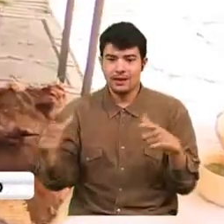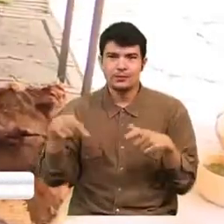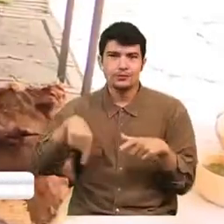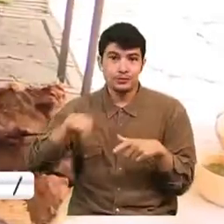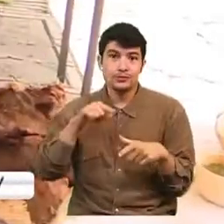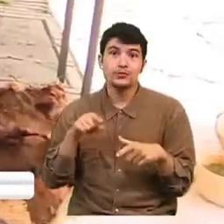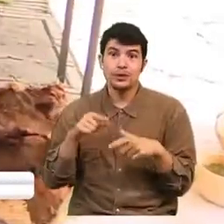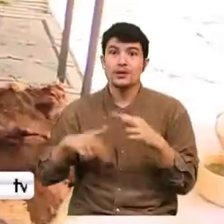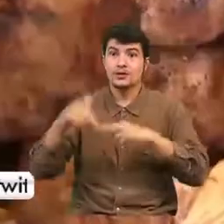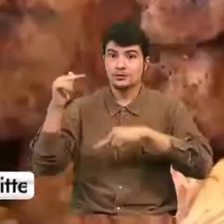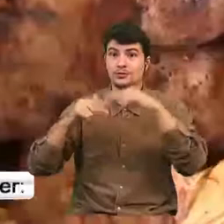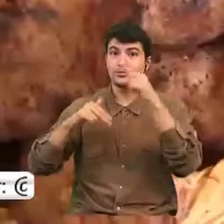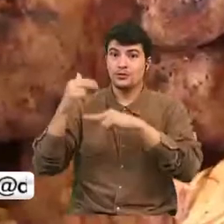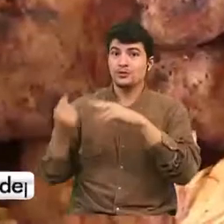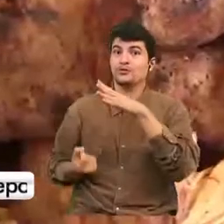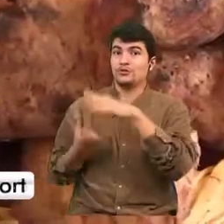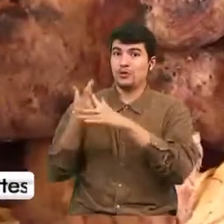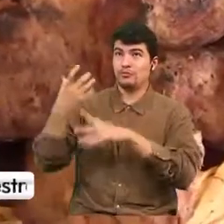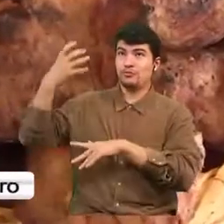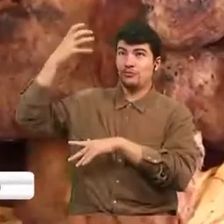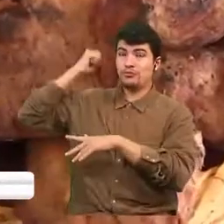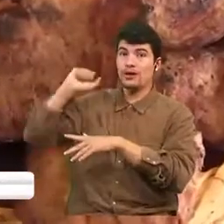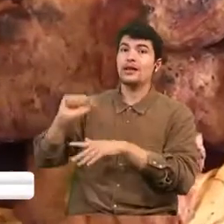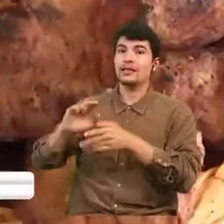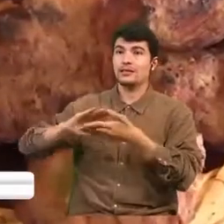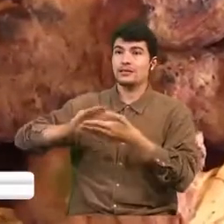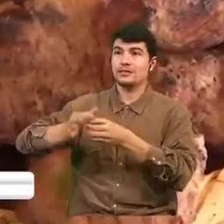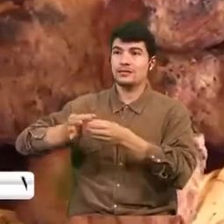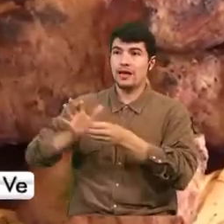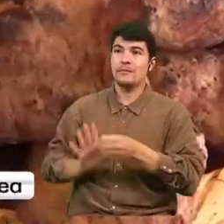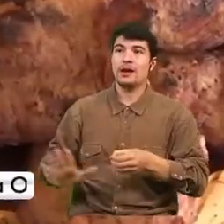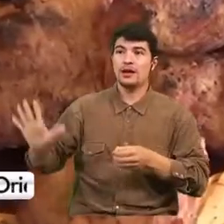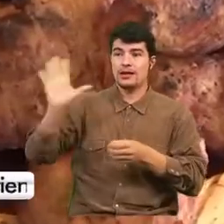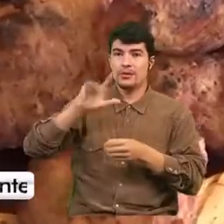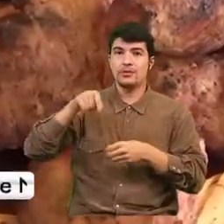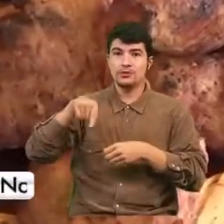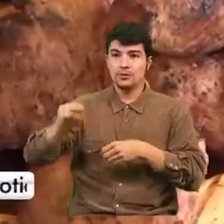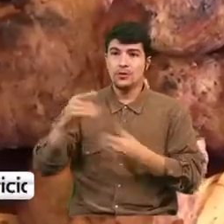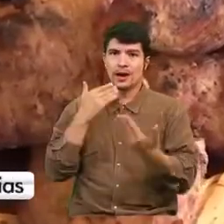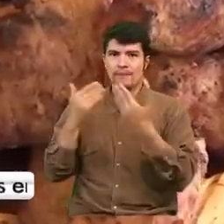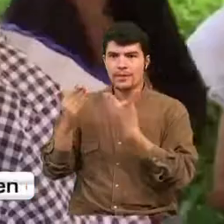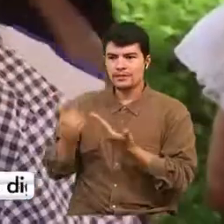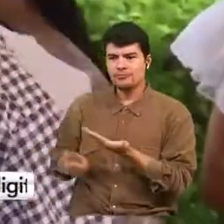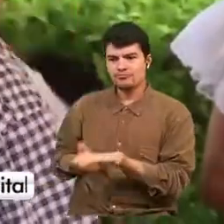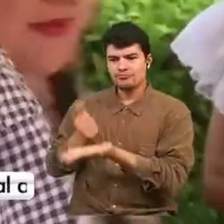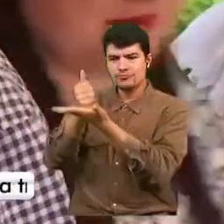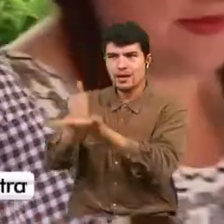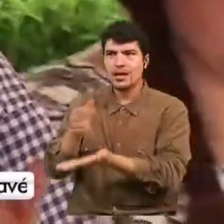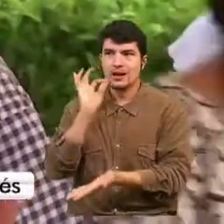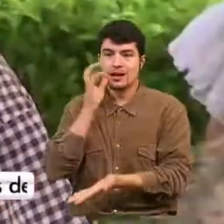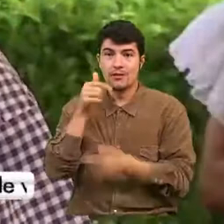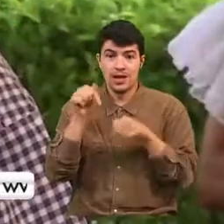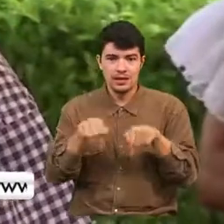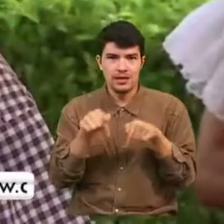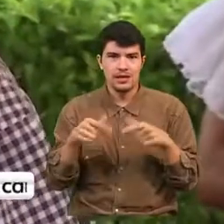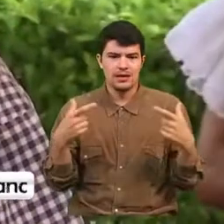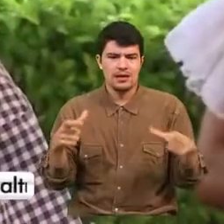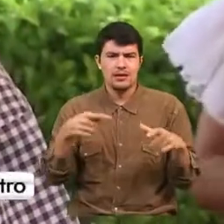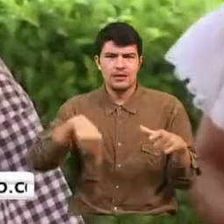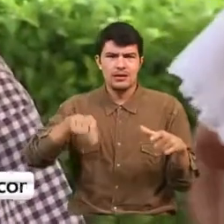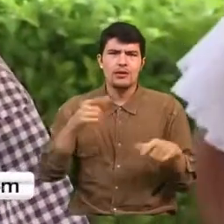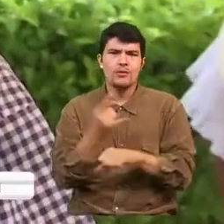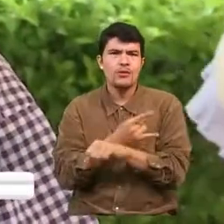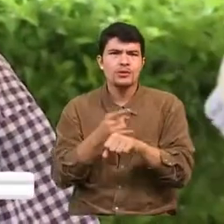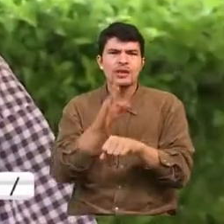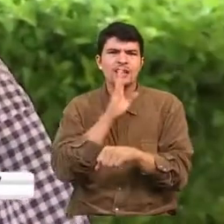un departamento que con el brazo campesino cultivaron sus más deliciosos ingredientes. Estos piquetes lo utilizaban